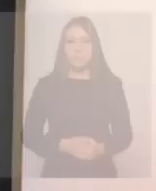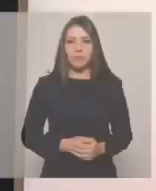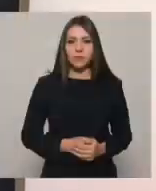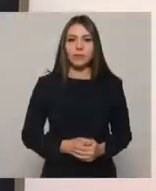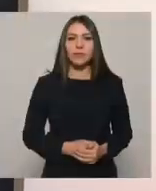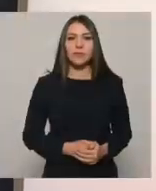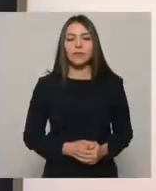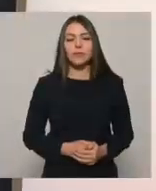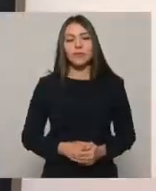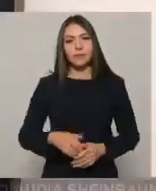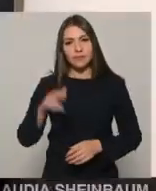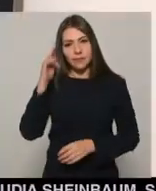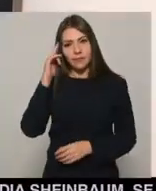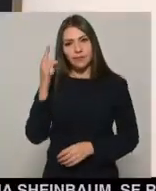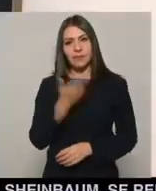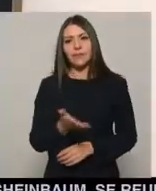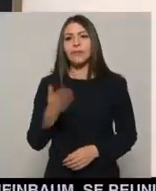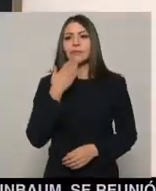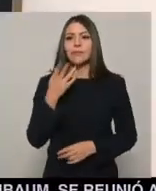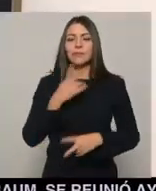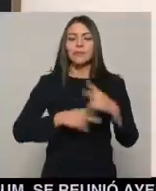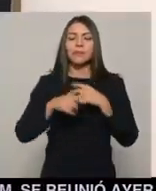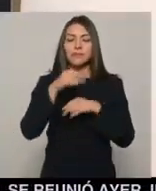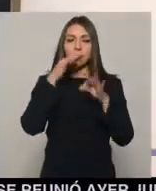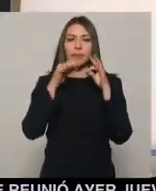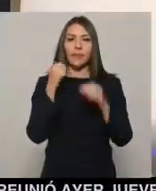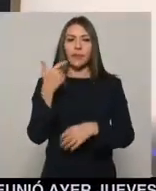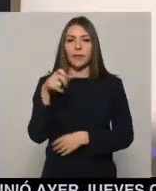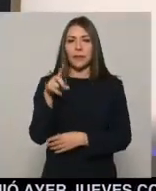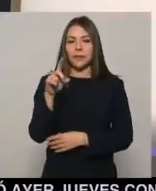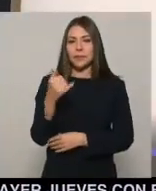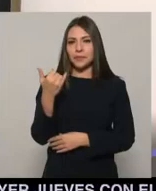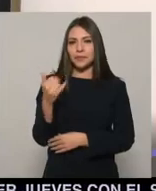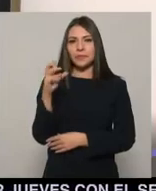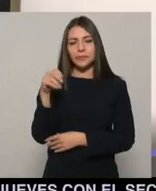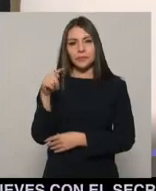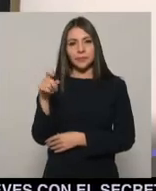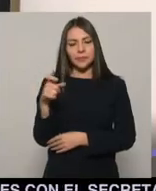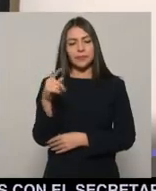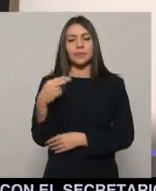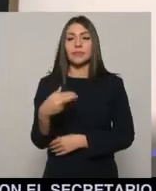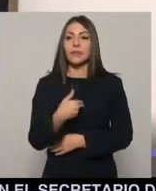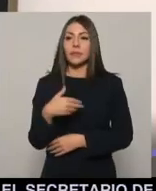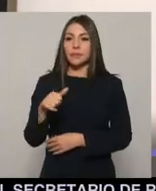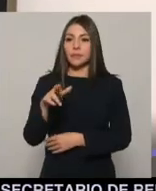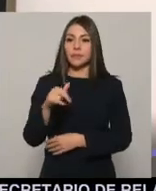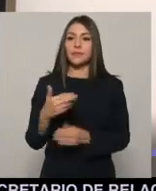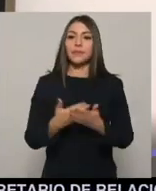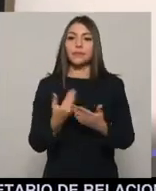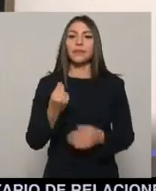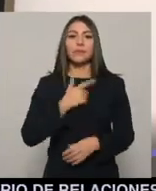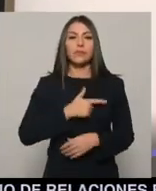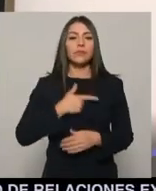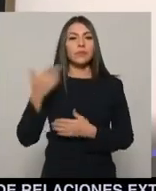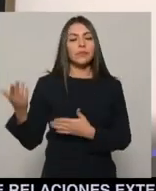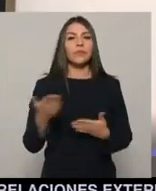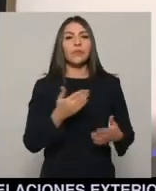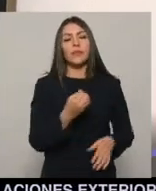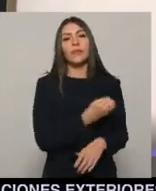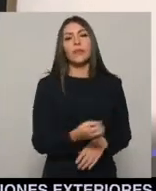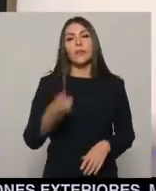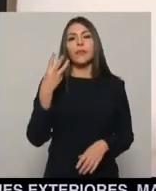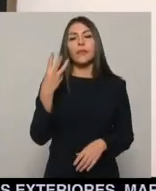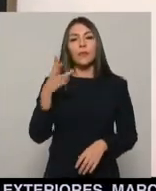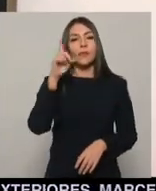Hola, ¿qué tal? Bienvenidas y bienvenidos. Esto es Agenda y Contexto. Yo soy Mariana Escobedo y bueno, me da muchísimo gusto recibir esta mañana a tres